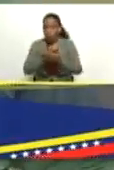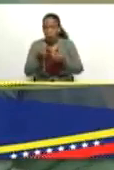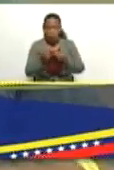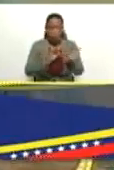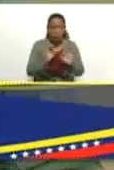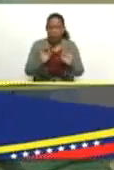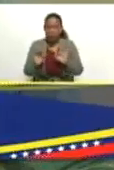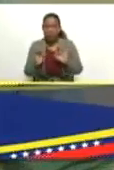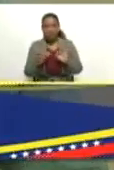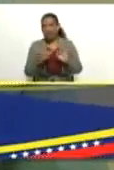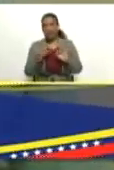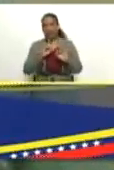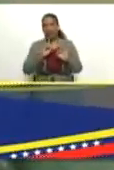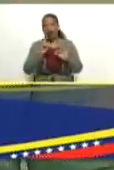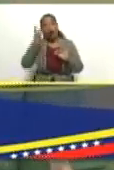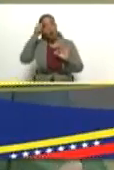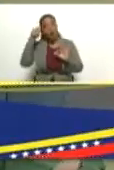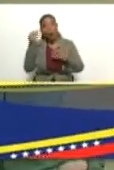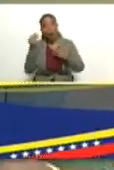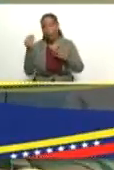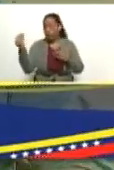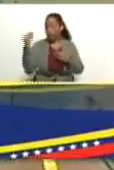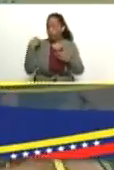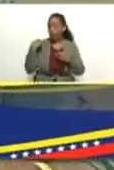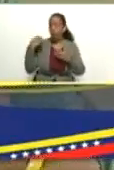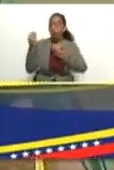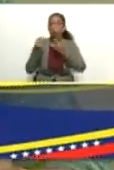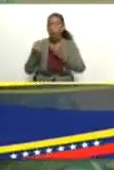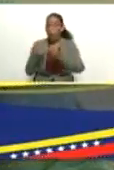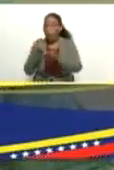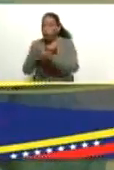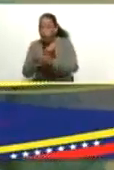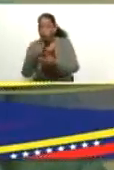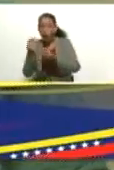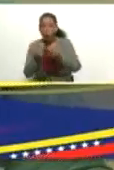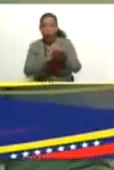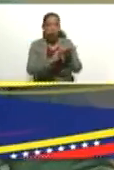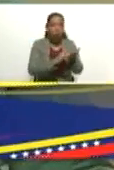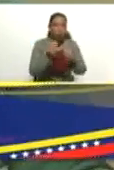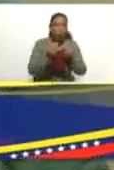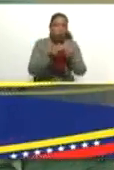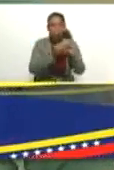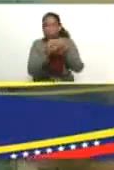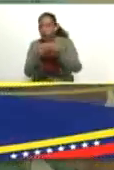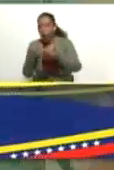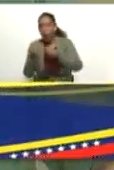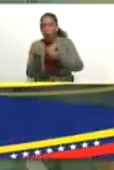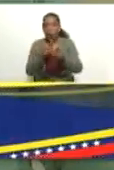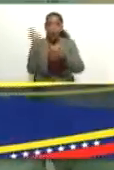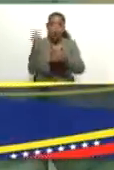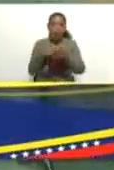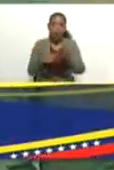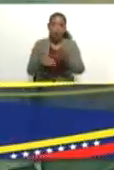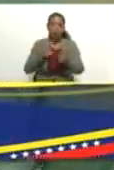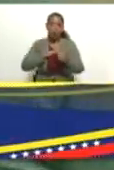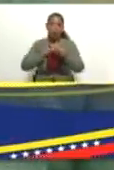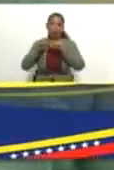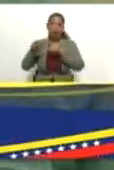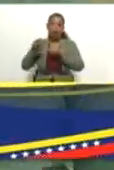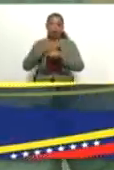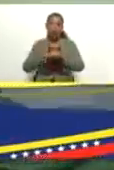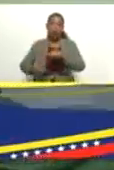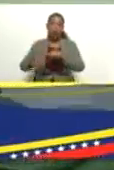bolivariana. Es nuestro pueblo que nos dice dónde, cómo, cuándo y dónde vamos a nosotros invertir esos recursos que les pertenecen a ellos. Este